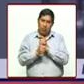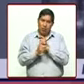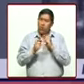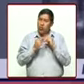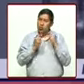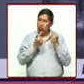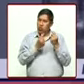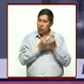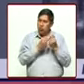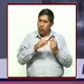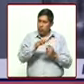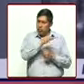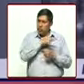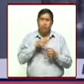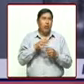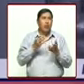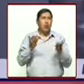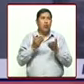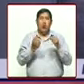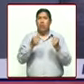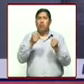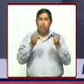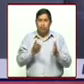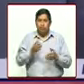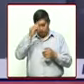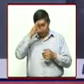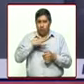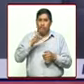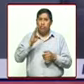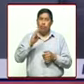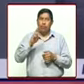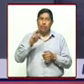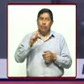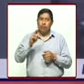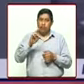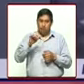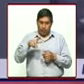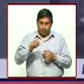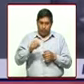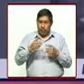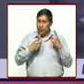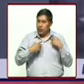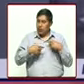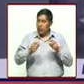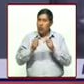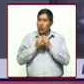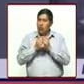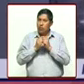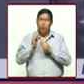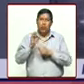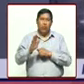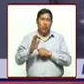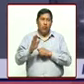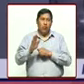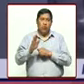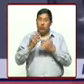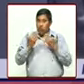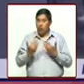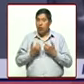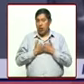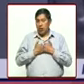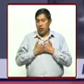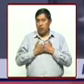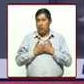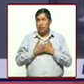sindicato Transasunción, donde el conductor es el señor Braulio, donde se dirigen en compañía de su actual